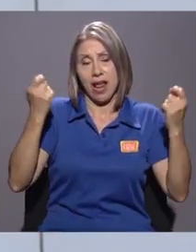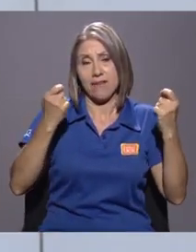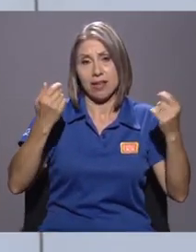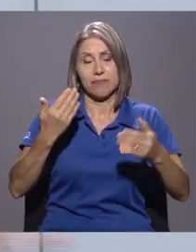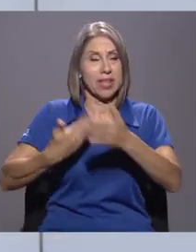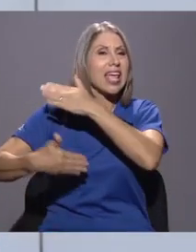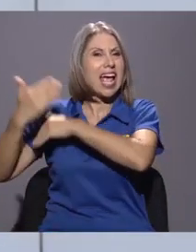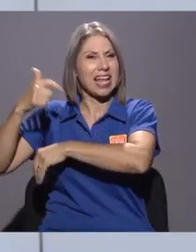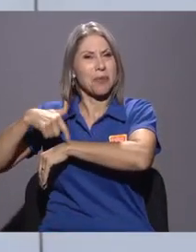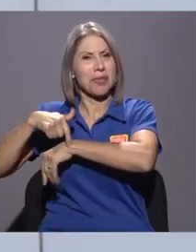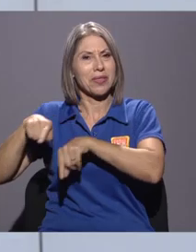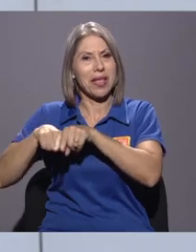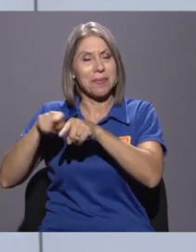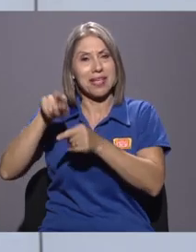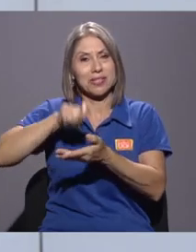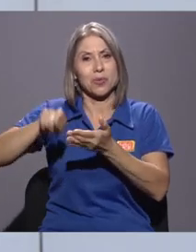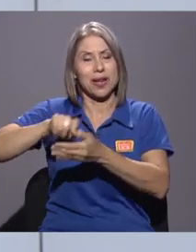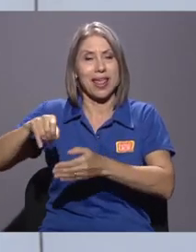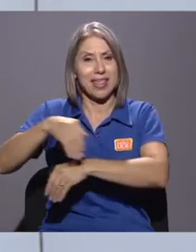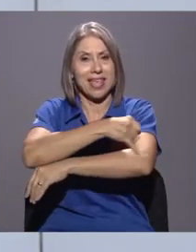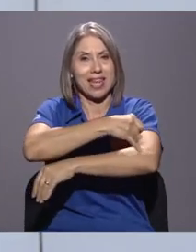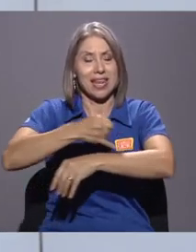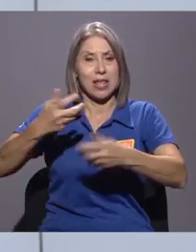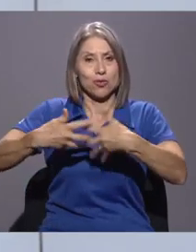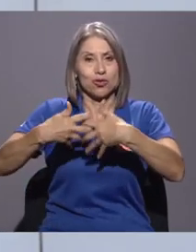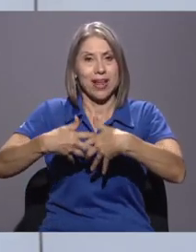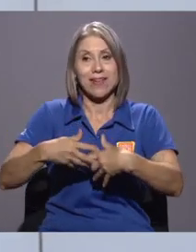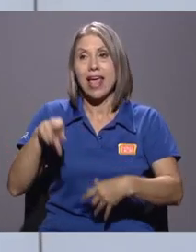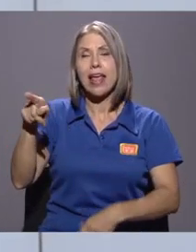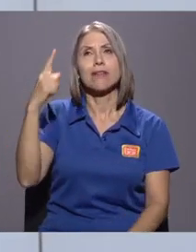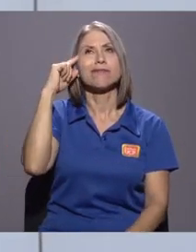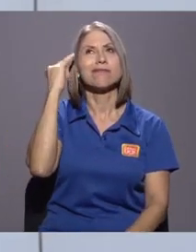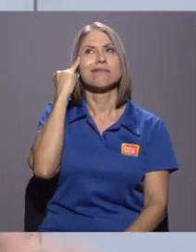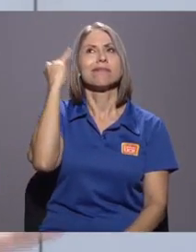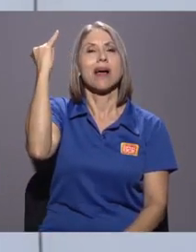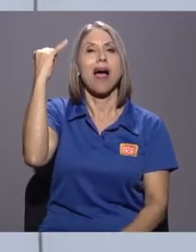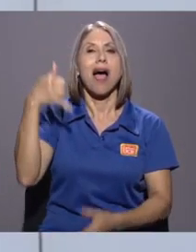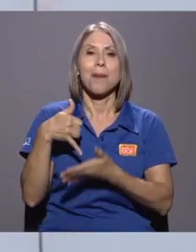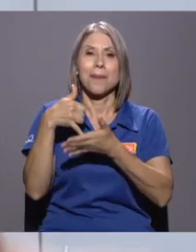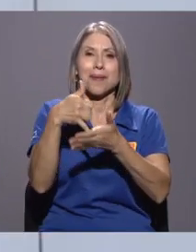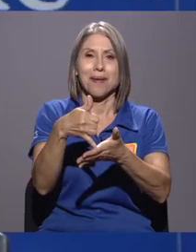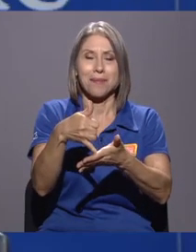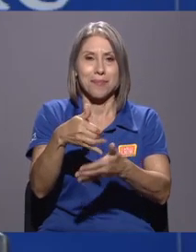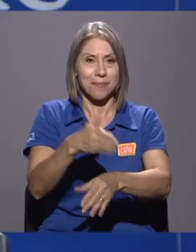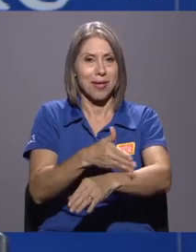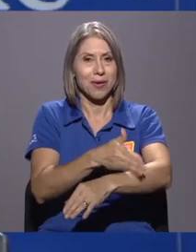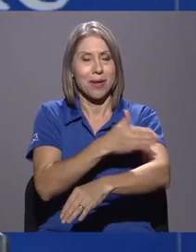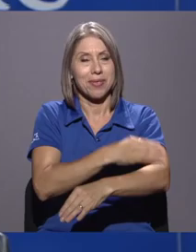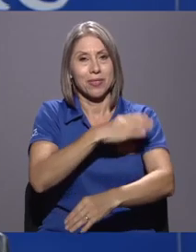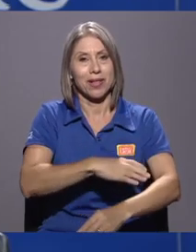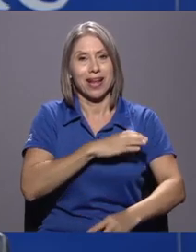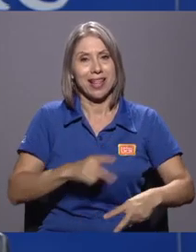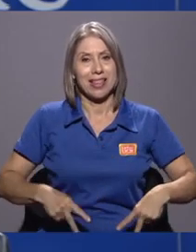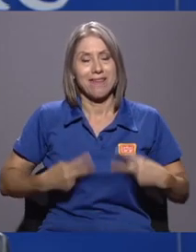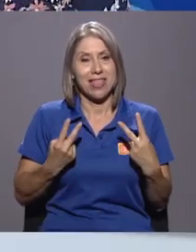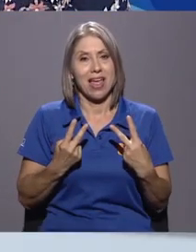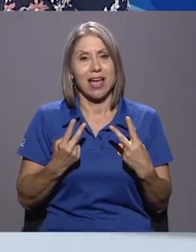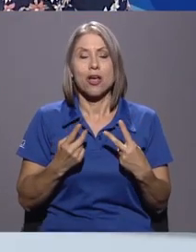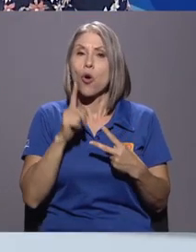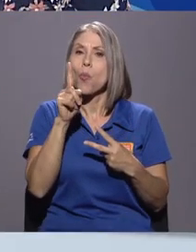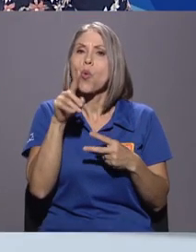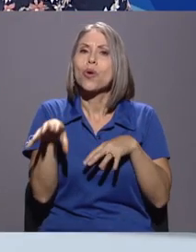industrial él crea este premio al mejoramiento de la calidad de vida como otro aporte más como otra actividad más dentro de